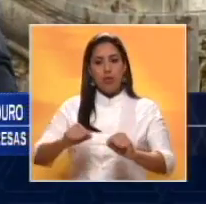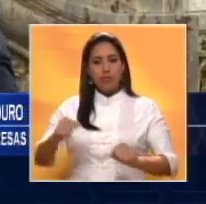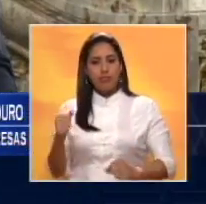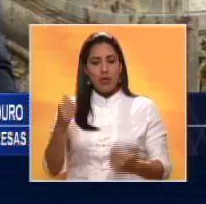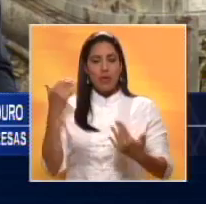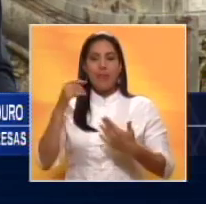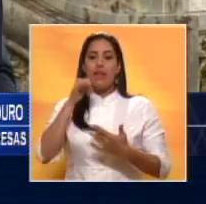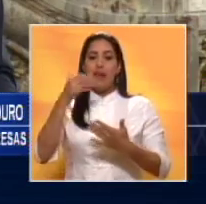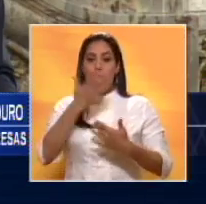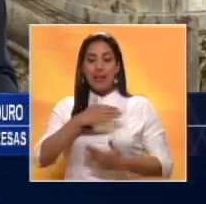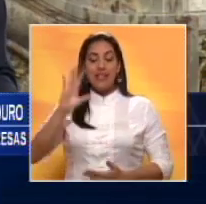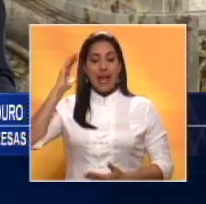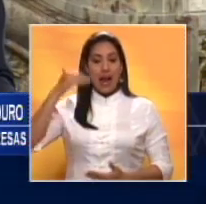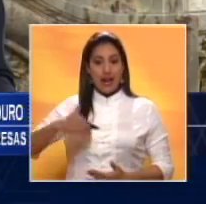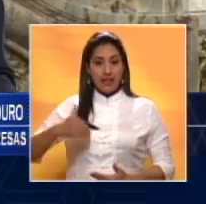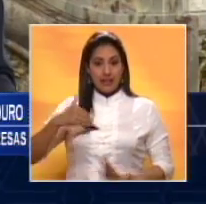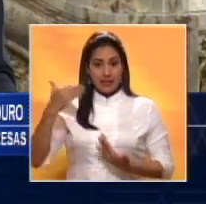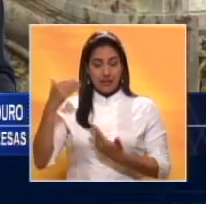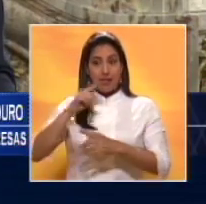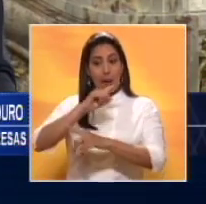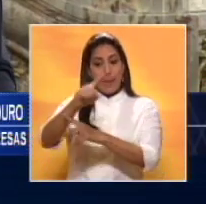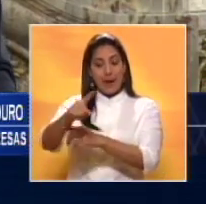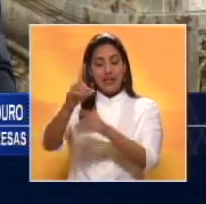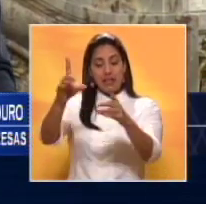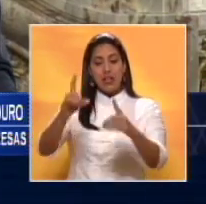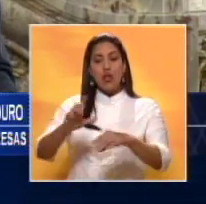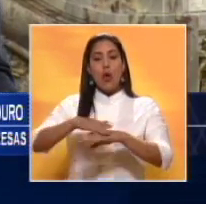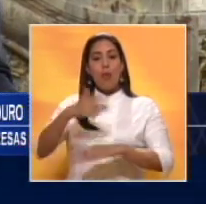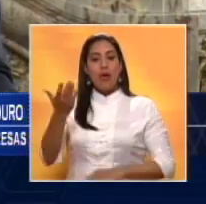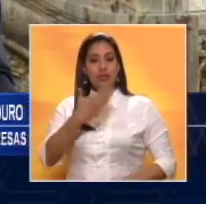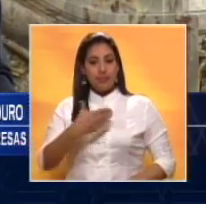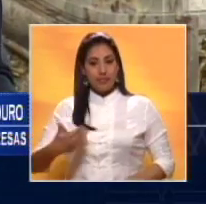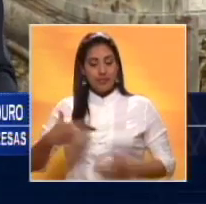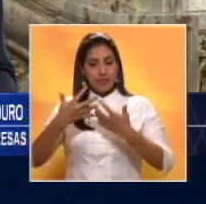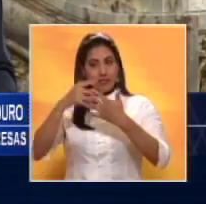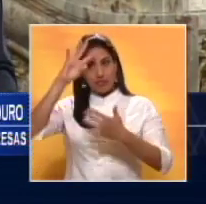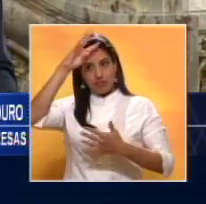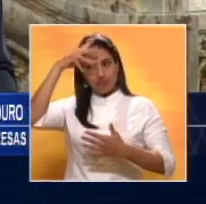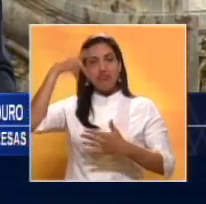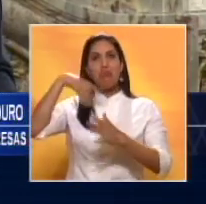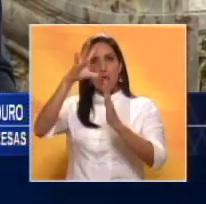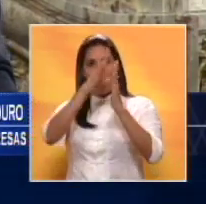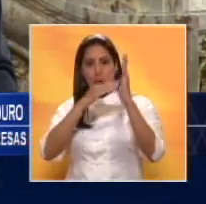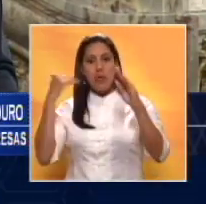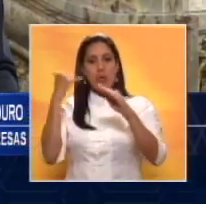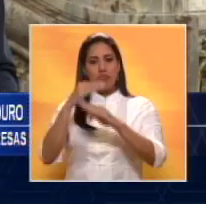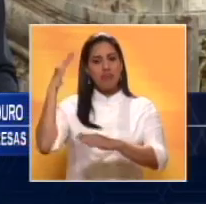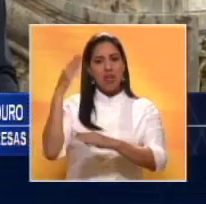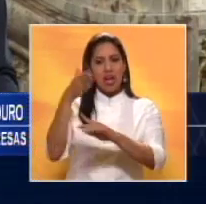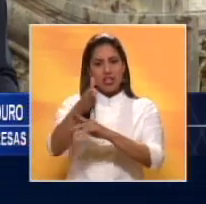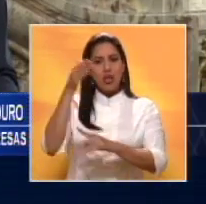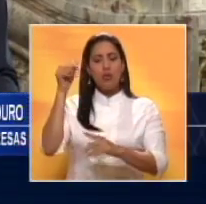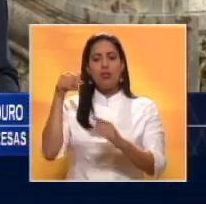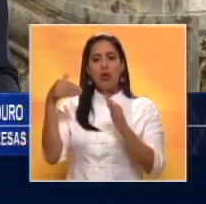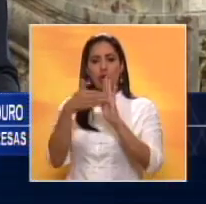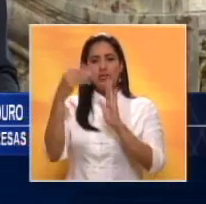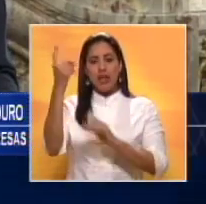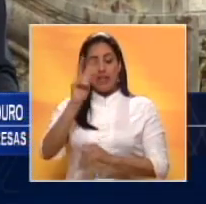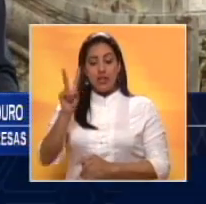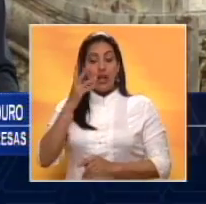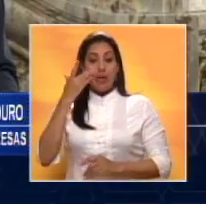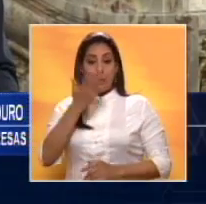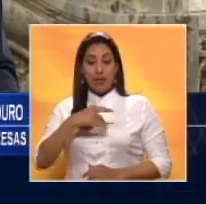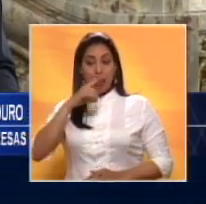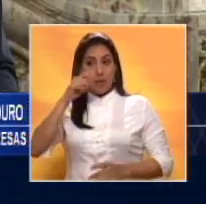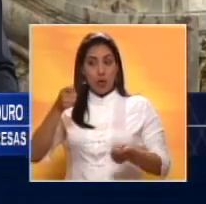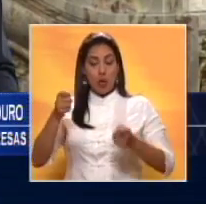del presidente de Argentina, Mauricio Macri, a la decisión tomada por el presidente de Estados Unidos, Donald Trump, quien dispuso congelar los bienes del